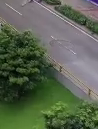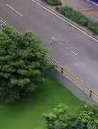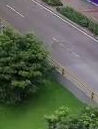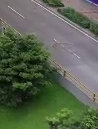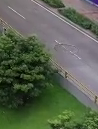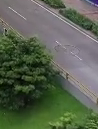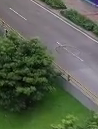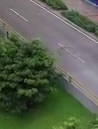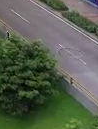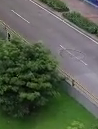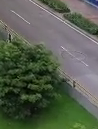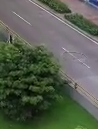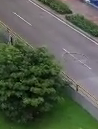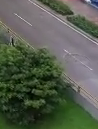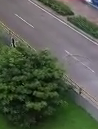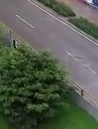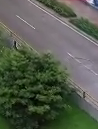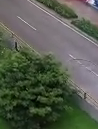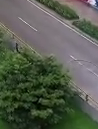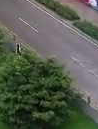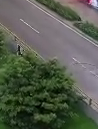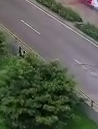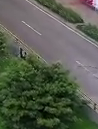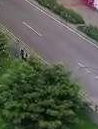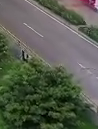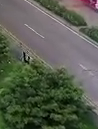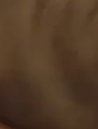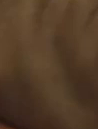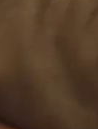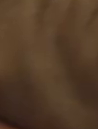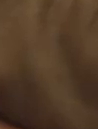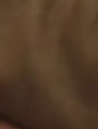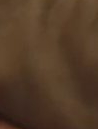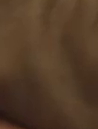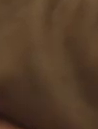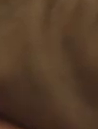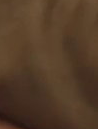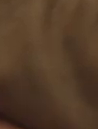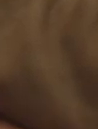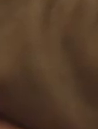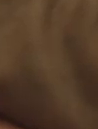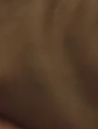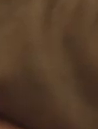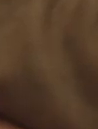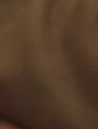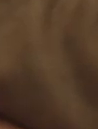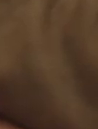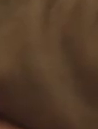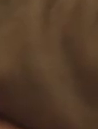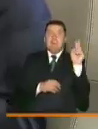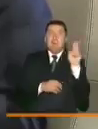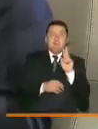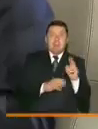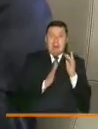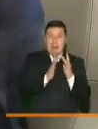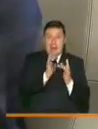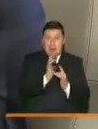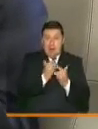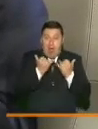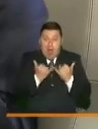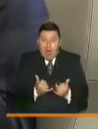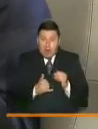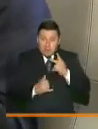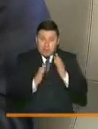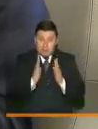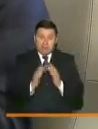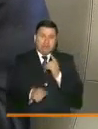ingresos. En esta época donde el país vive confinado, este salvavidas sigue dando la mano. Y lo que haremos en este